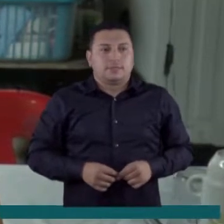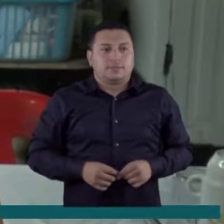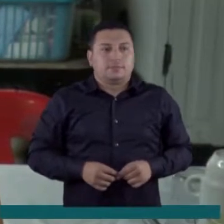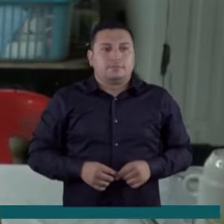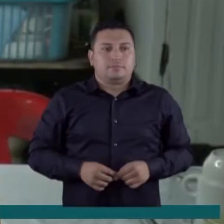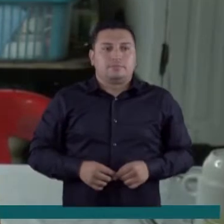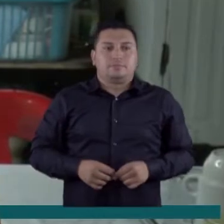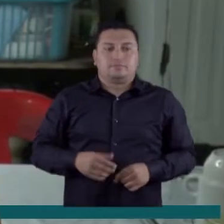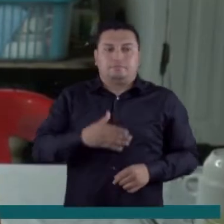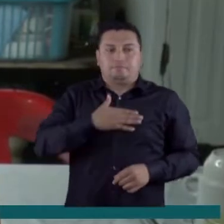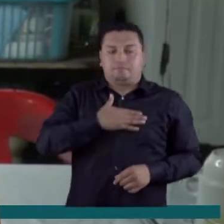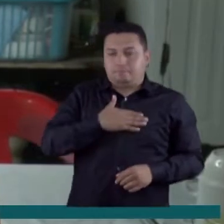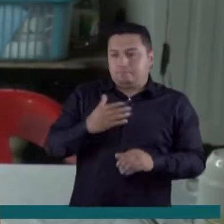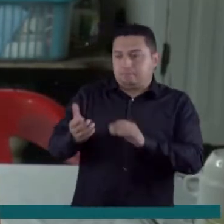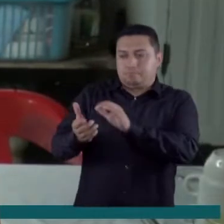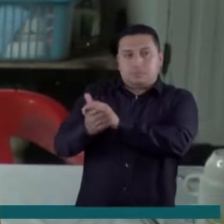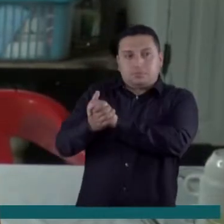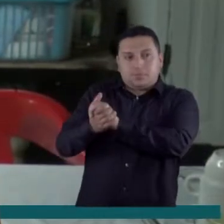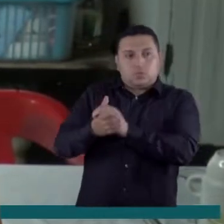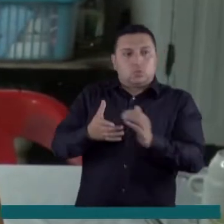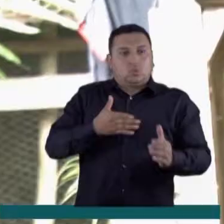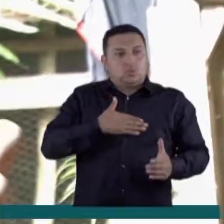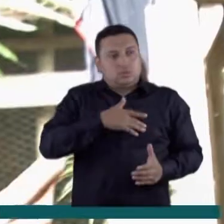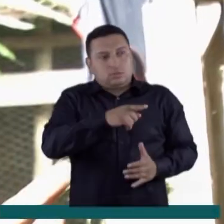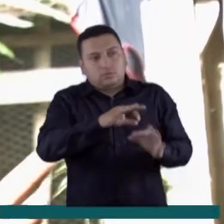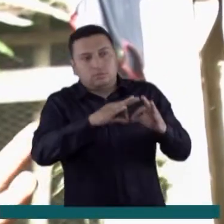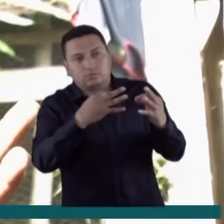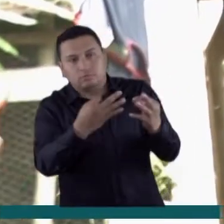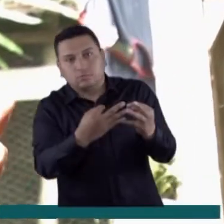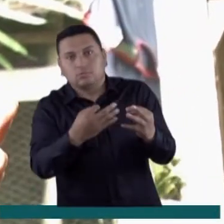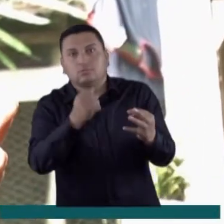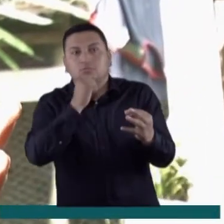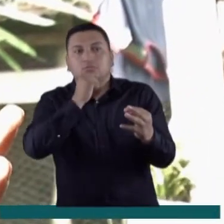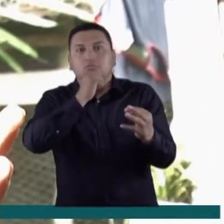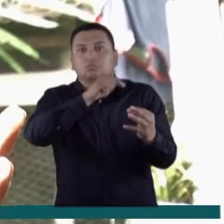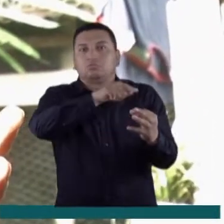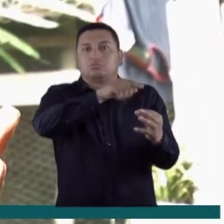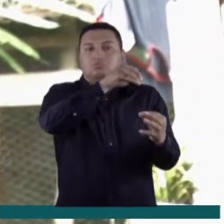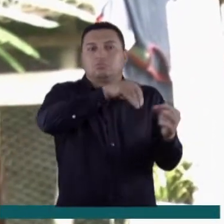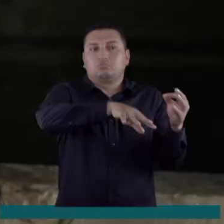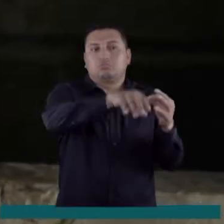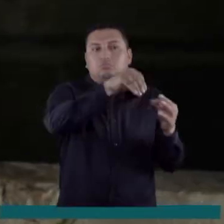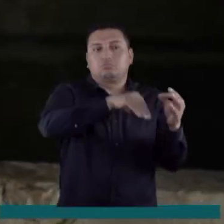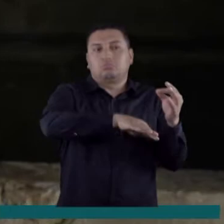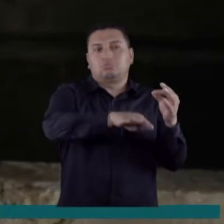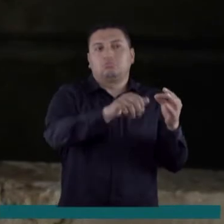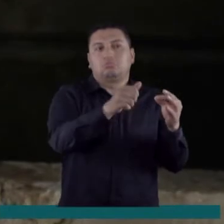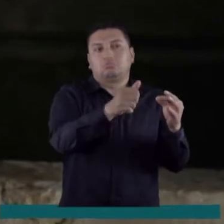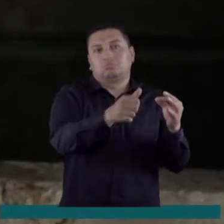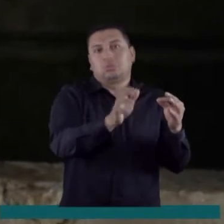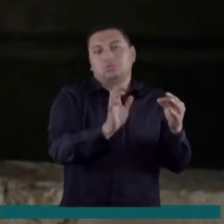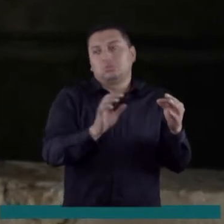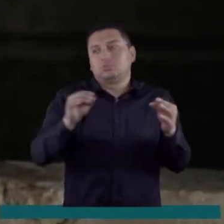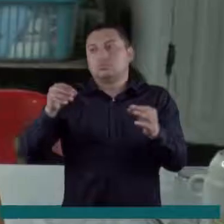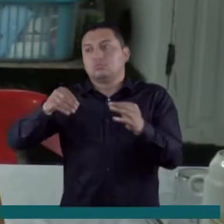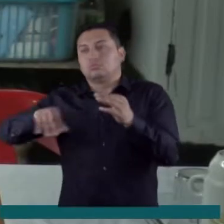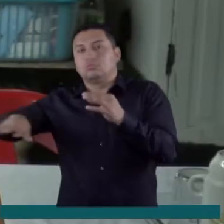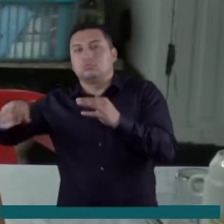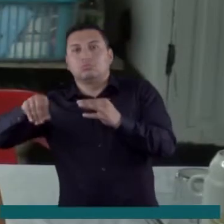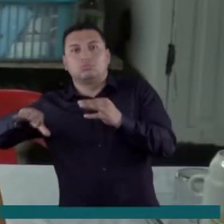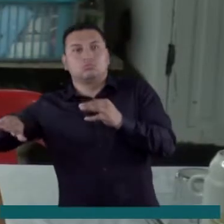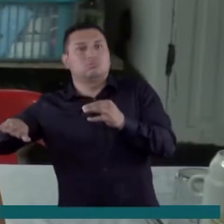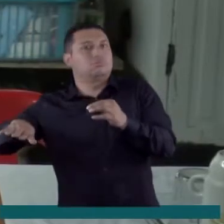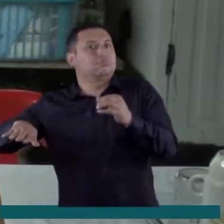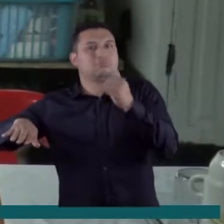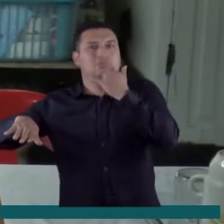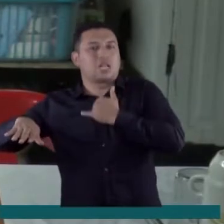municipio, porque tengo amigos y familia que viven en barrios donde se surten con agua del municipio y